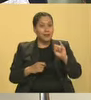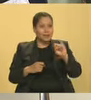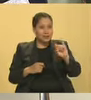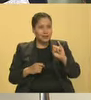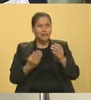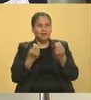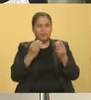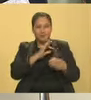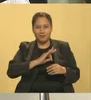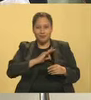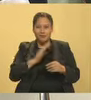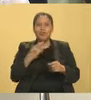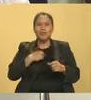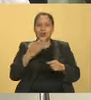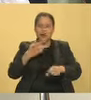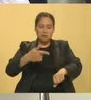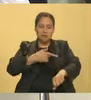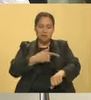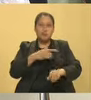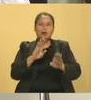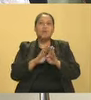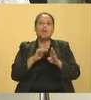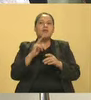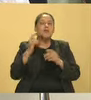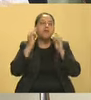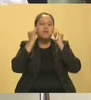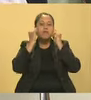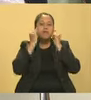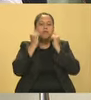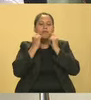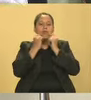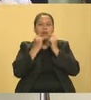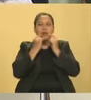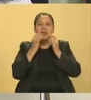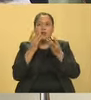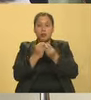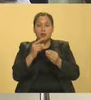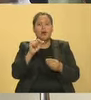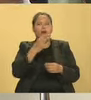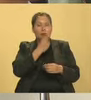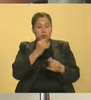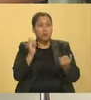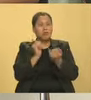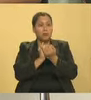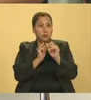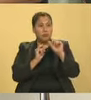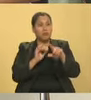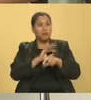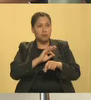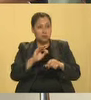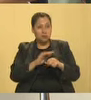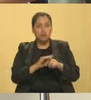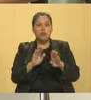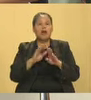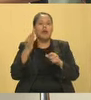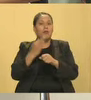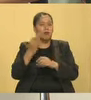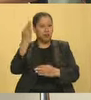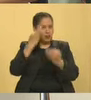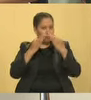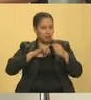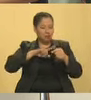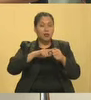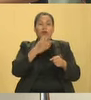Excelente. Mucha felicidad. Yo me voy a ir a hacer el láser para delinearme la barba, amigo, contigo. Oye, los hombres también están en un tratamiento de